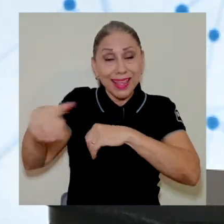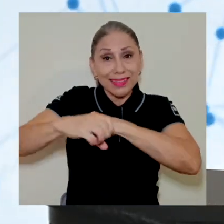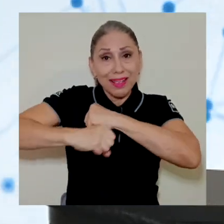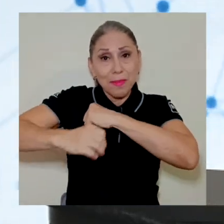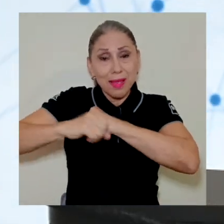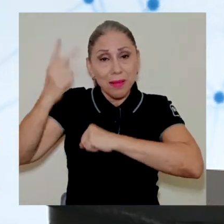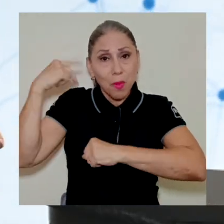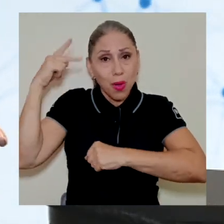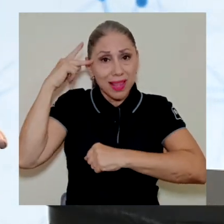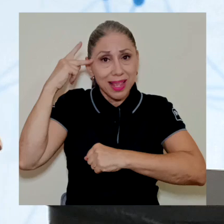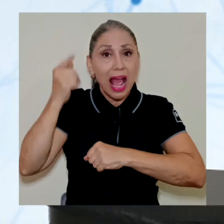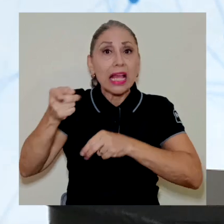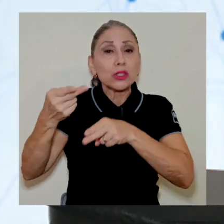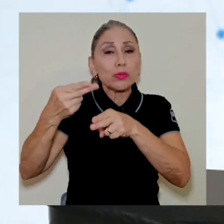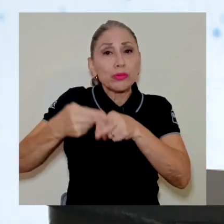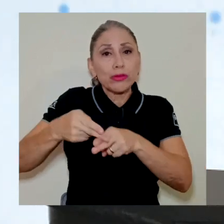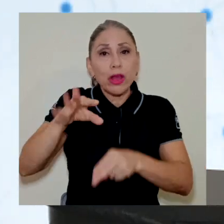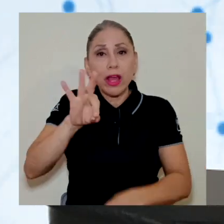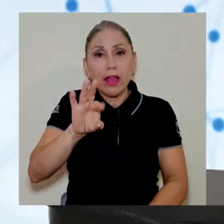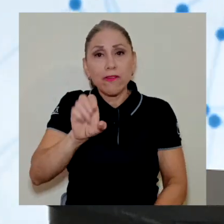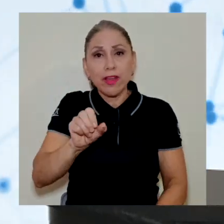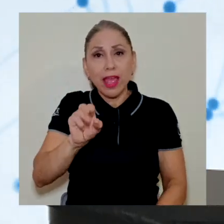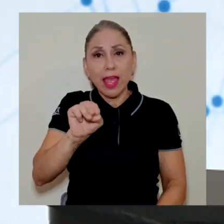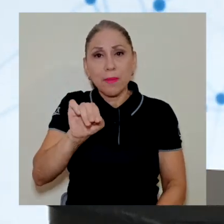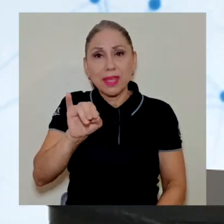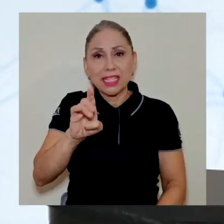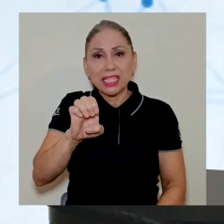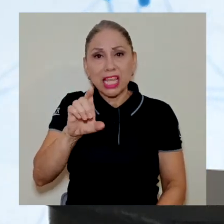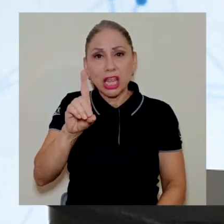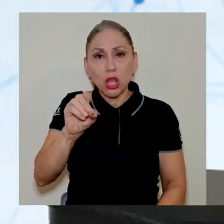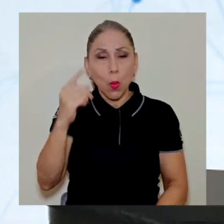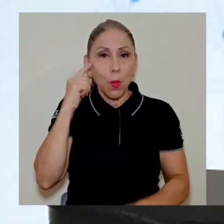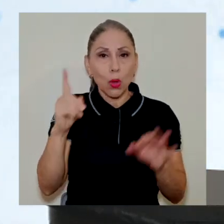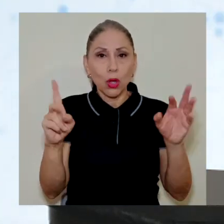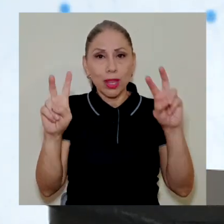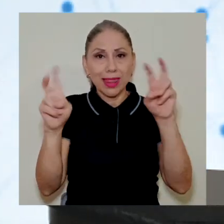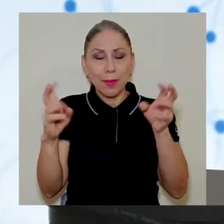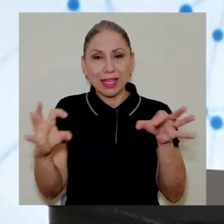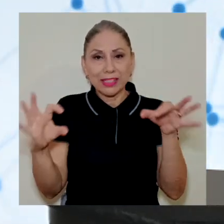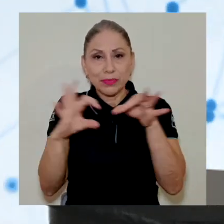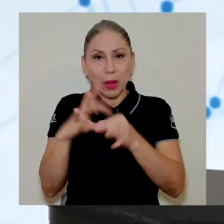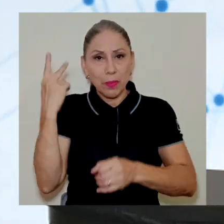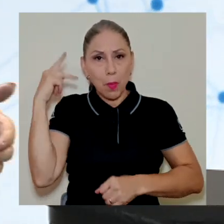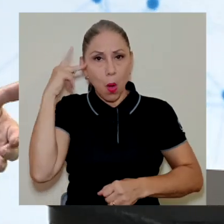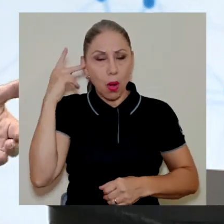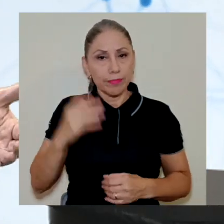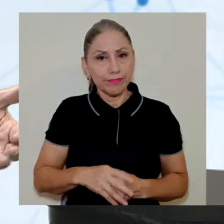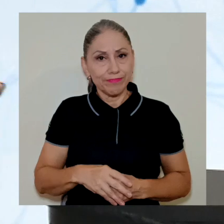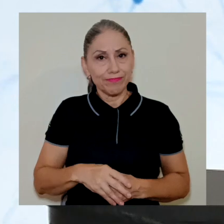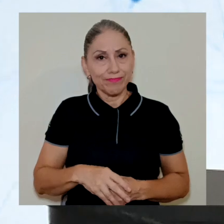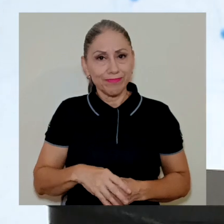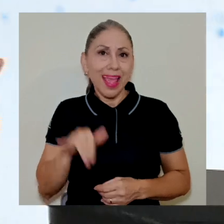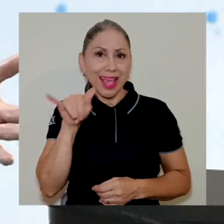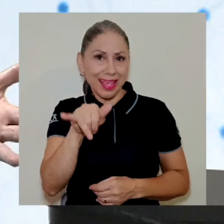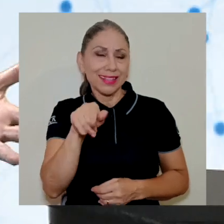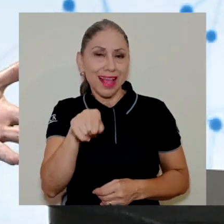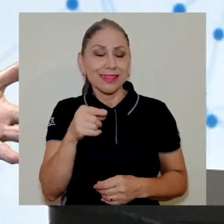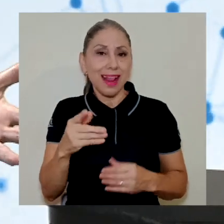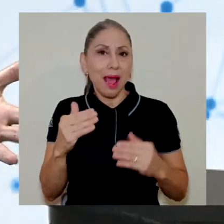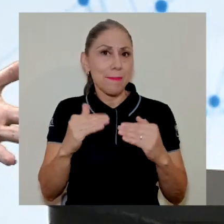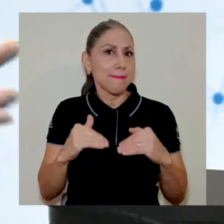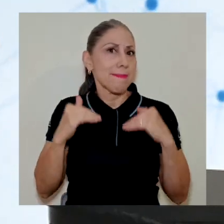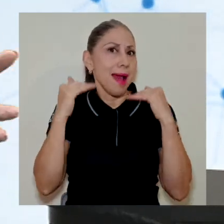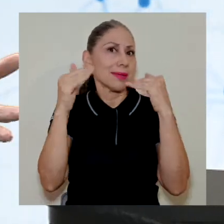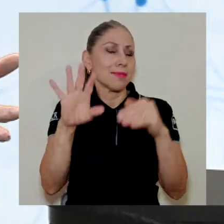que se ha catalogado como un femicidio por cuestiones políticas, ¿verdad?, que es como la